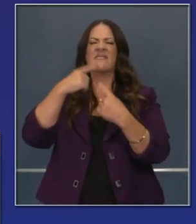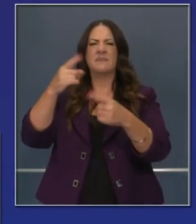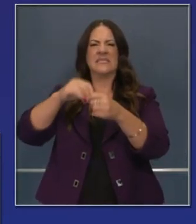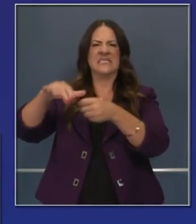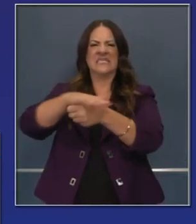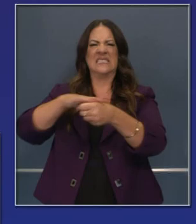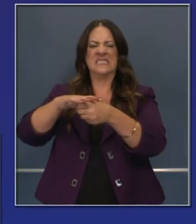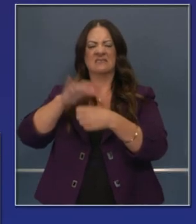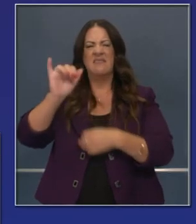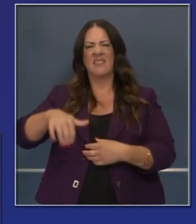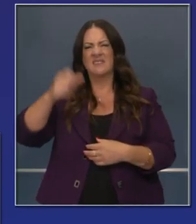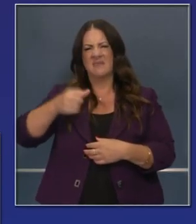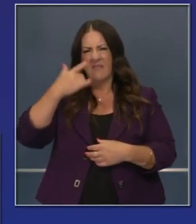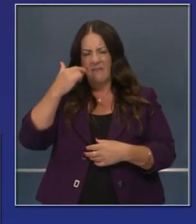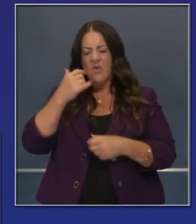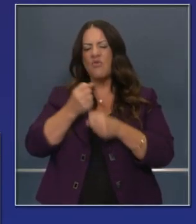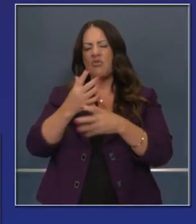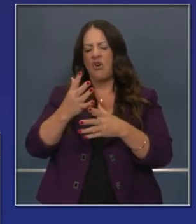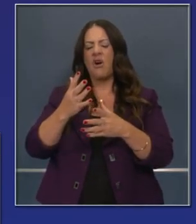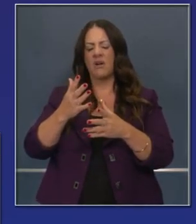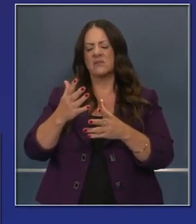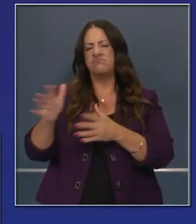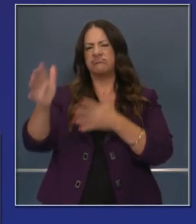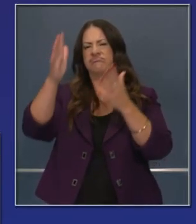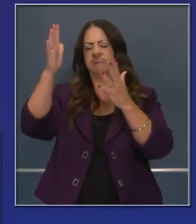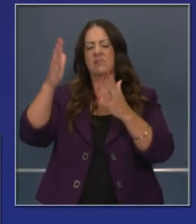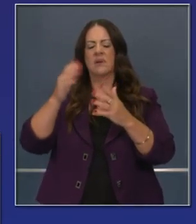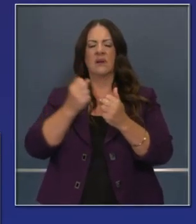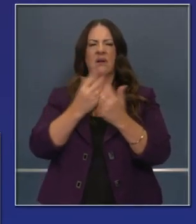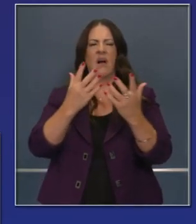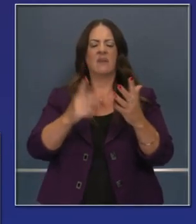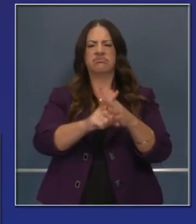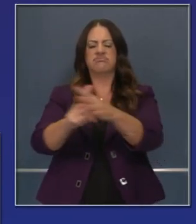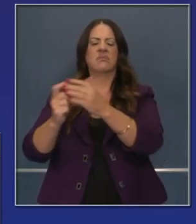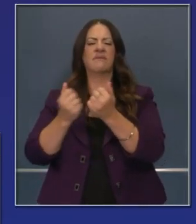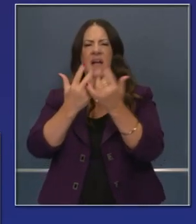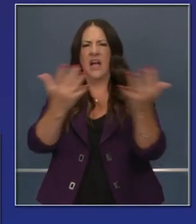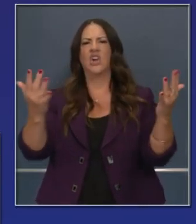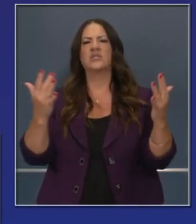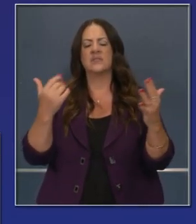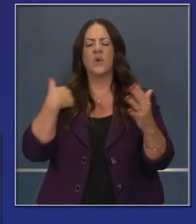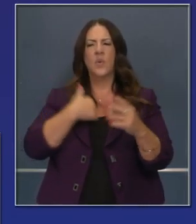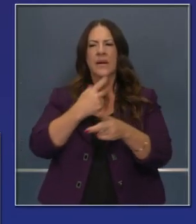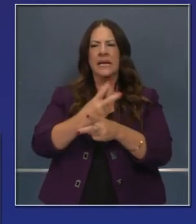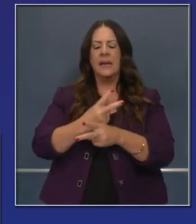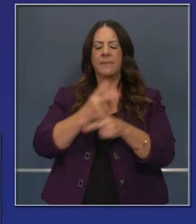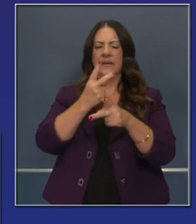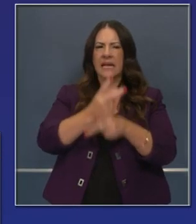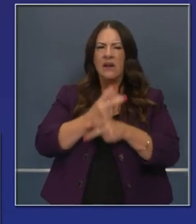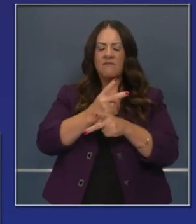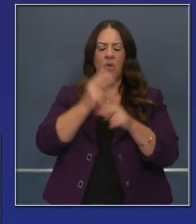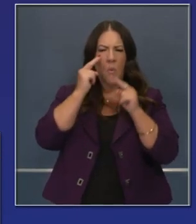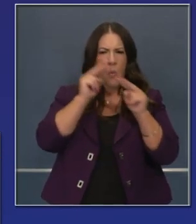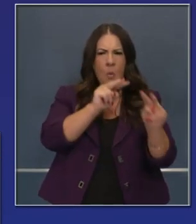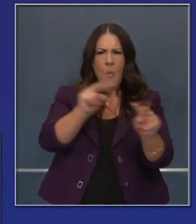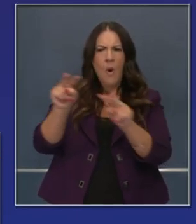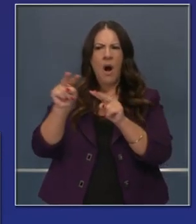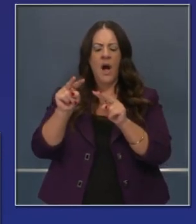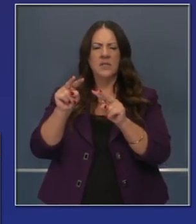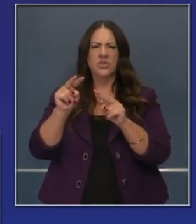durante la noche y al amanecer mañana. Seguimos monitoreando ese viento, preposicionando